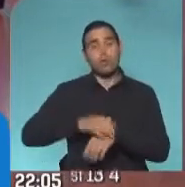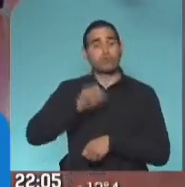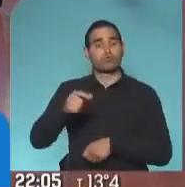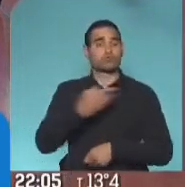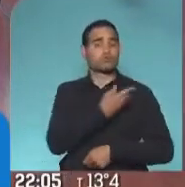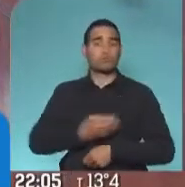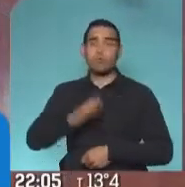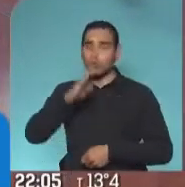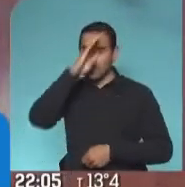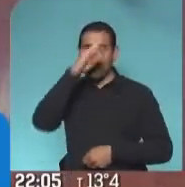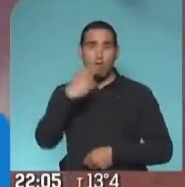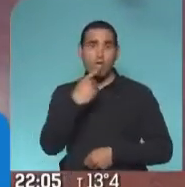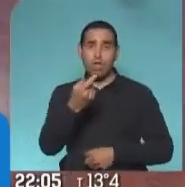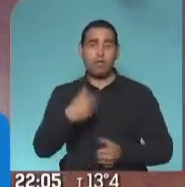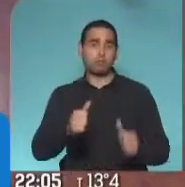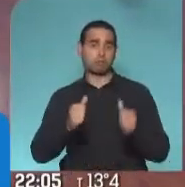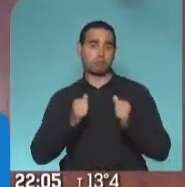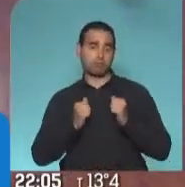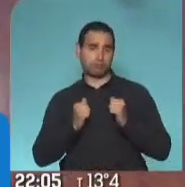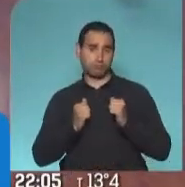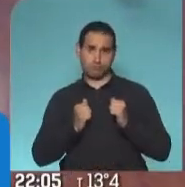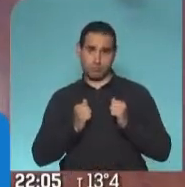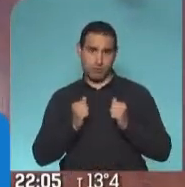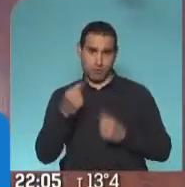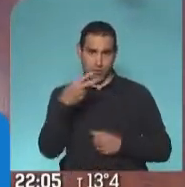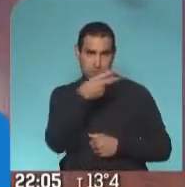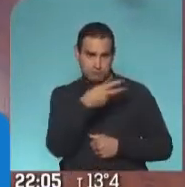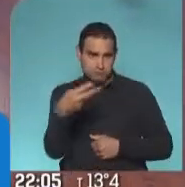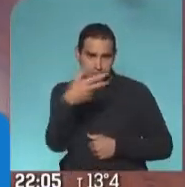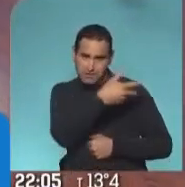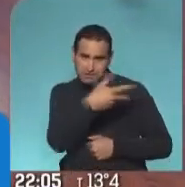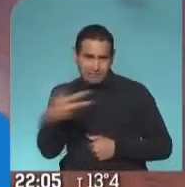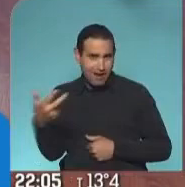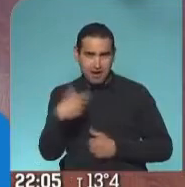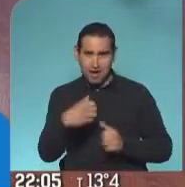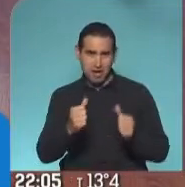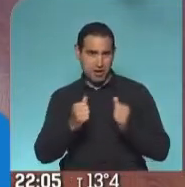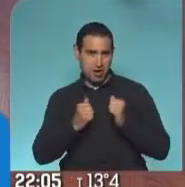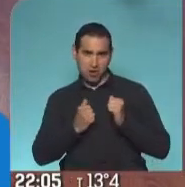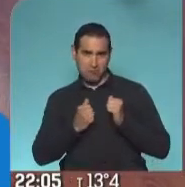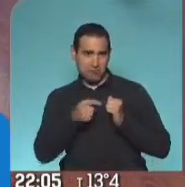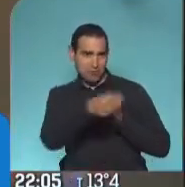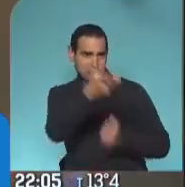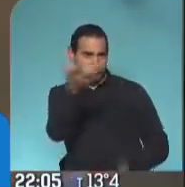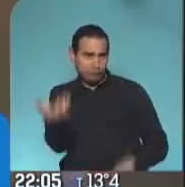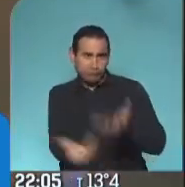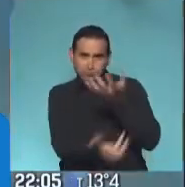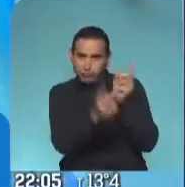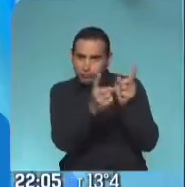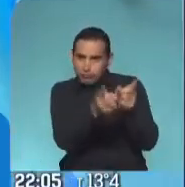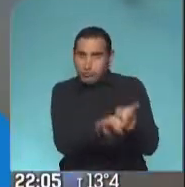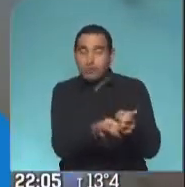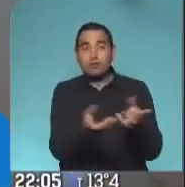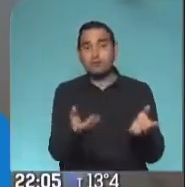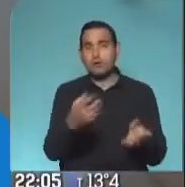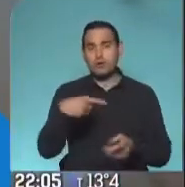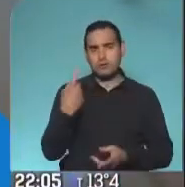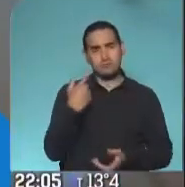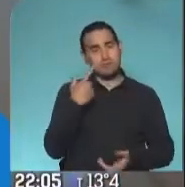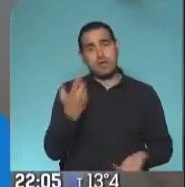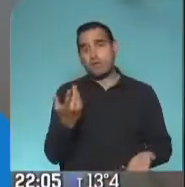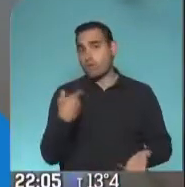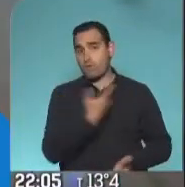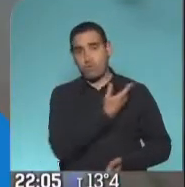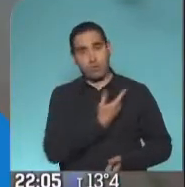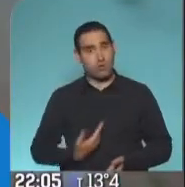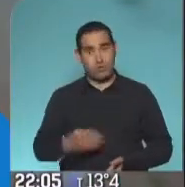de no reaccionar durante 2-3 semanas frente a este hecatombe. Ahora uno podría decir, bueno, son todos costos para